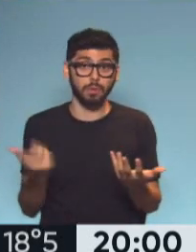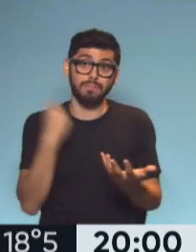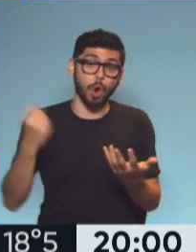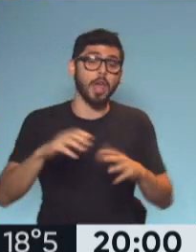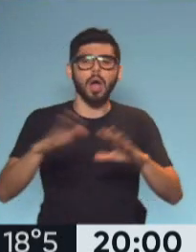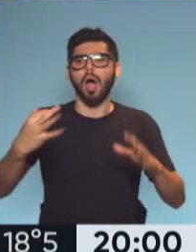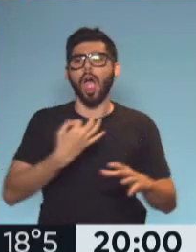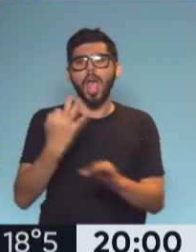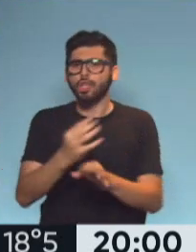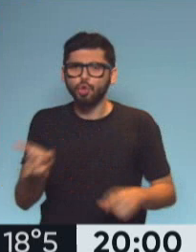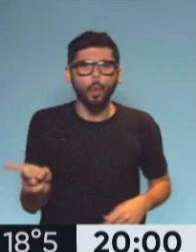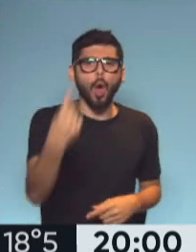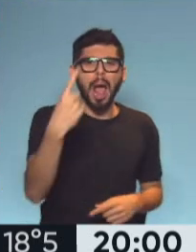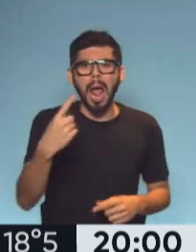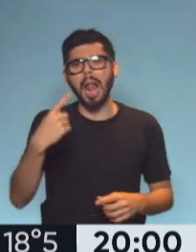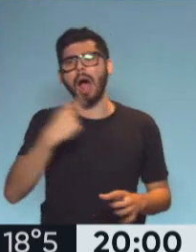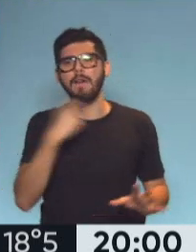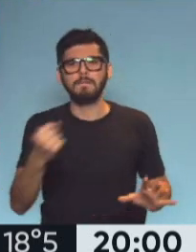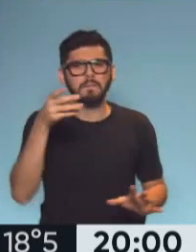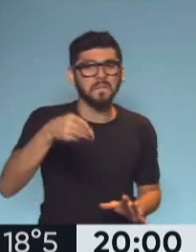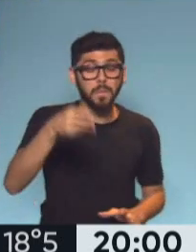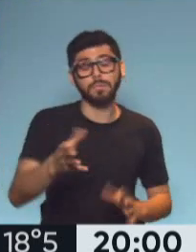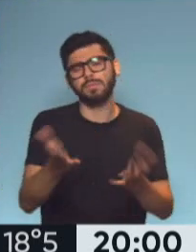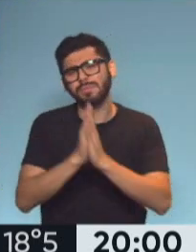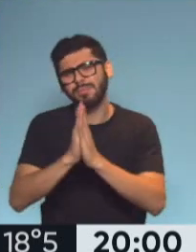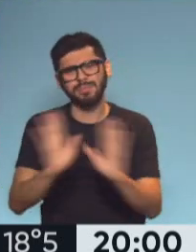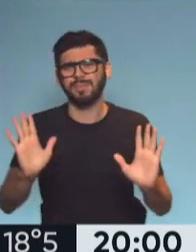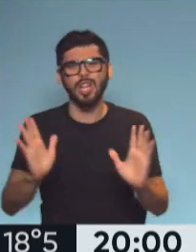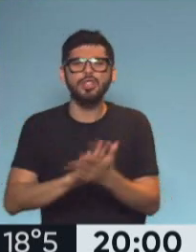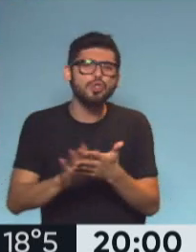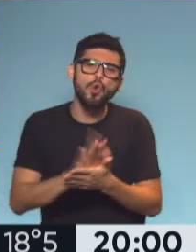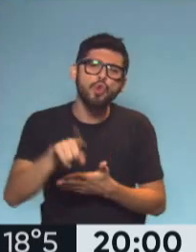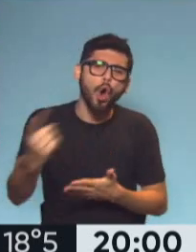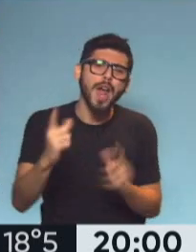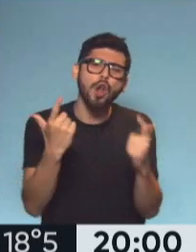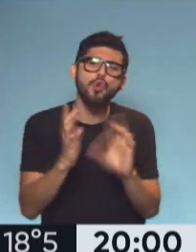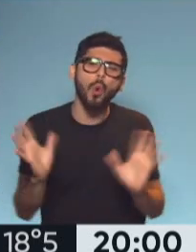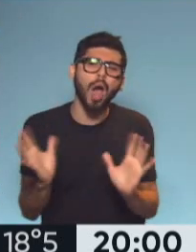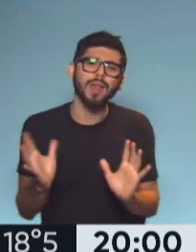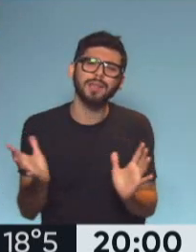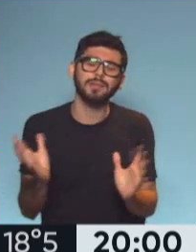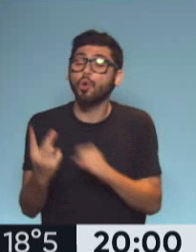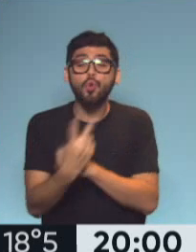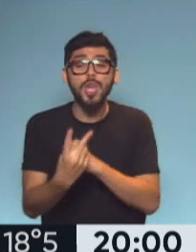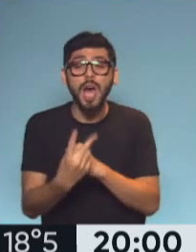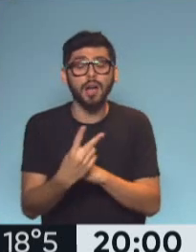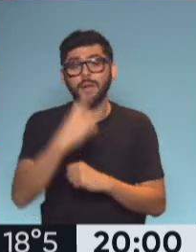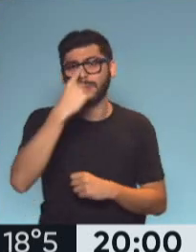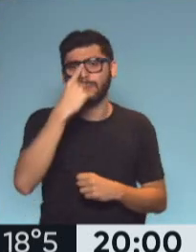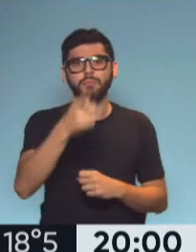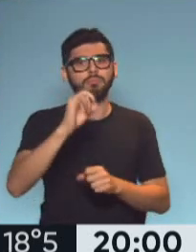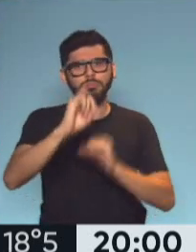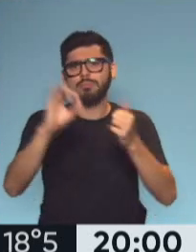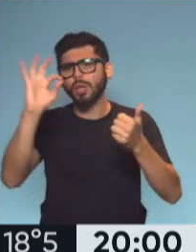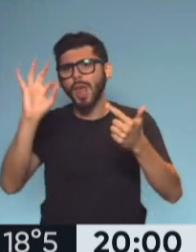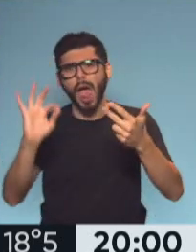las clases y todo lo demás. O sea, muchachos, no hay otra. Por el momento no hay otra cosa que cuidarse. Para cerrar, porque estuvo muy bien detallado